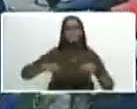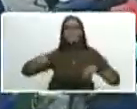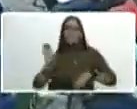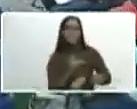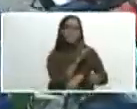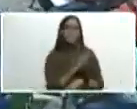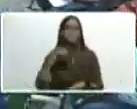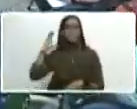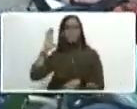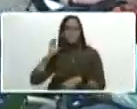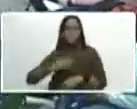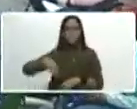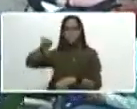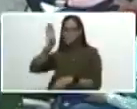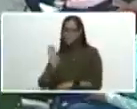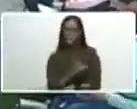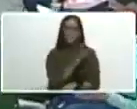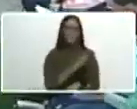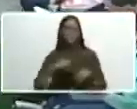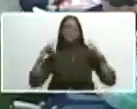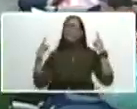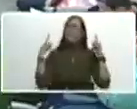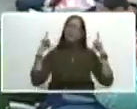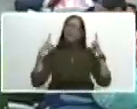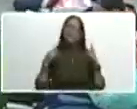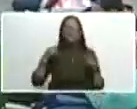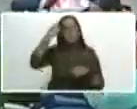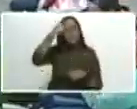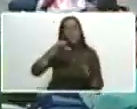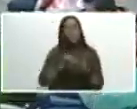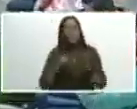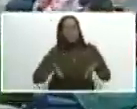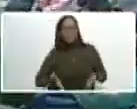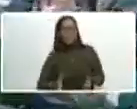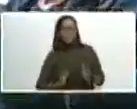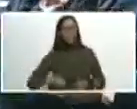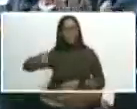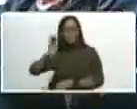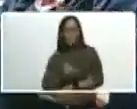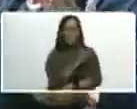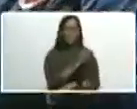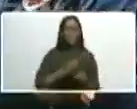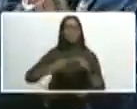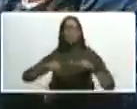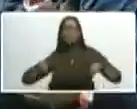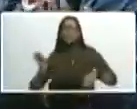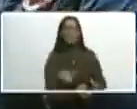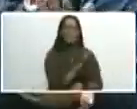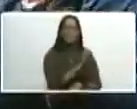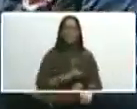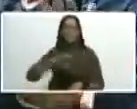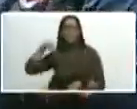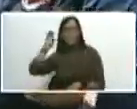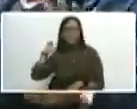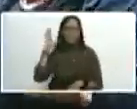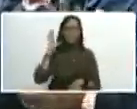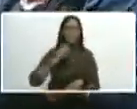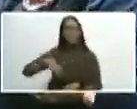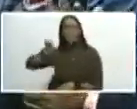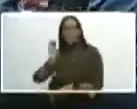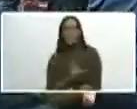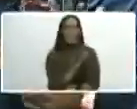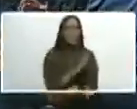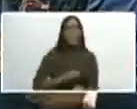Quiero cantarle a mi país, quiero cantarle a la Guaira, el pueblo donde yo nací. Quiero cantarle a mi tierra, quiero cantarle a mi país,